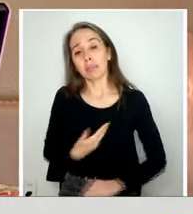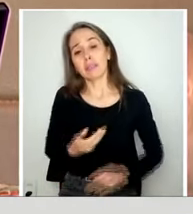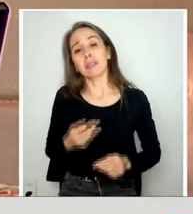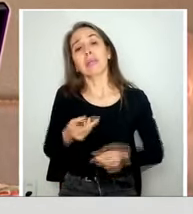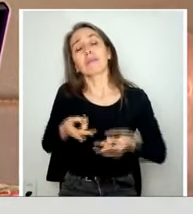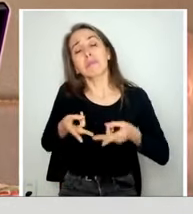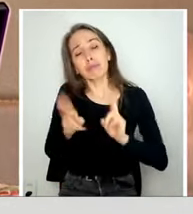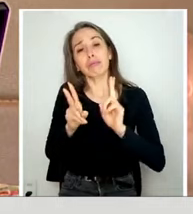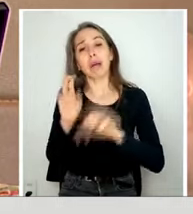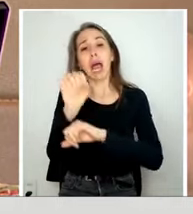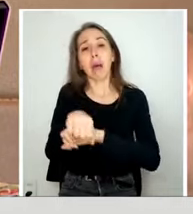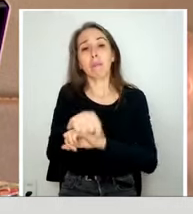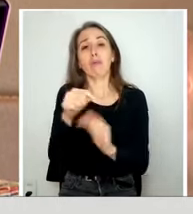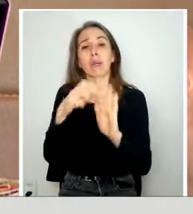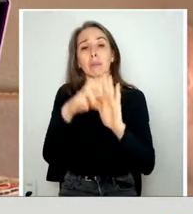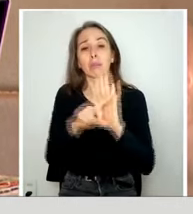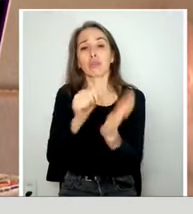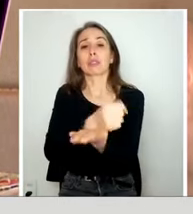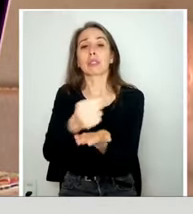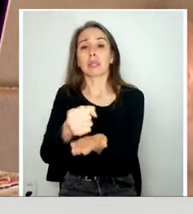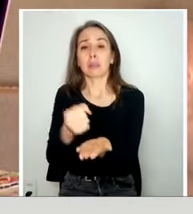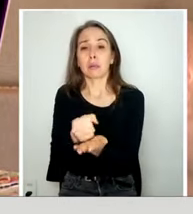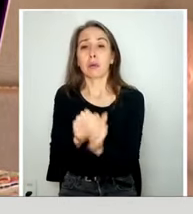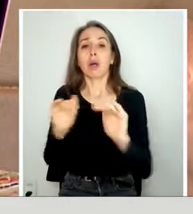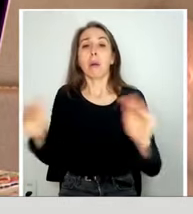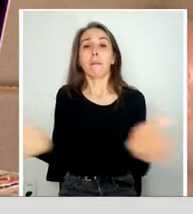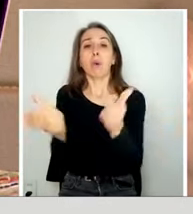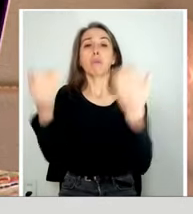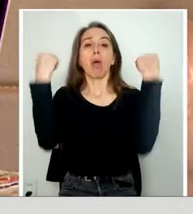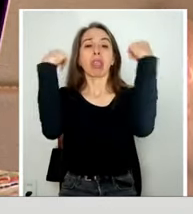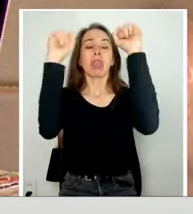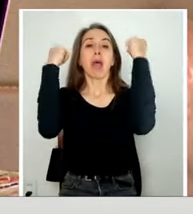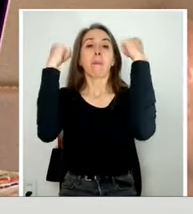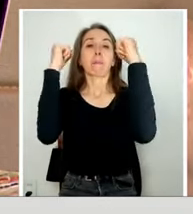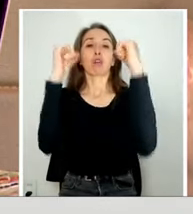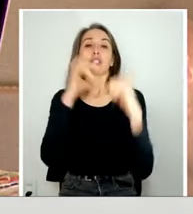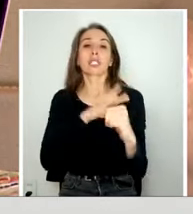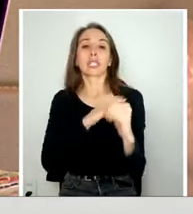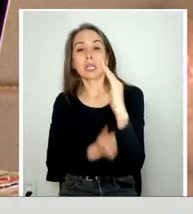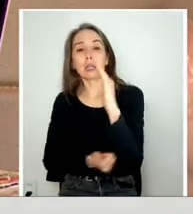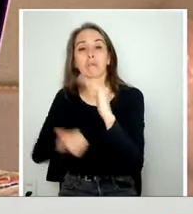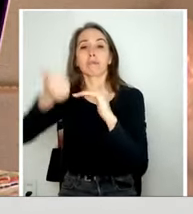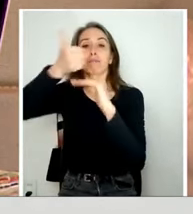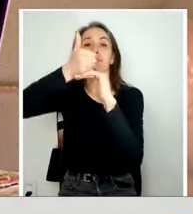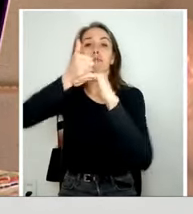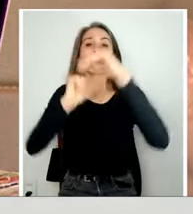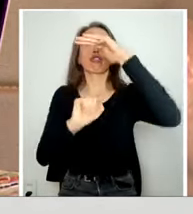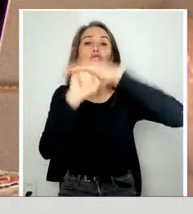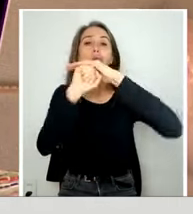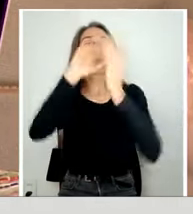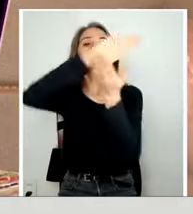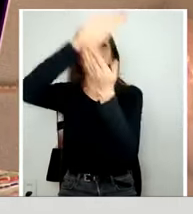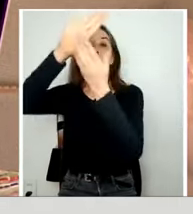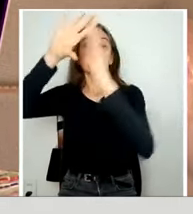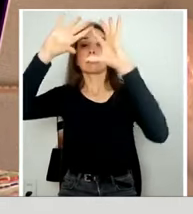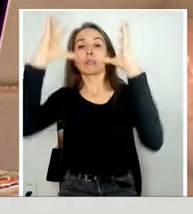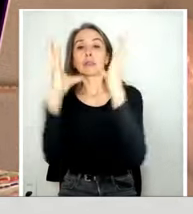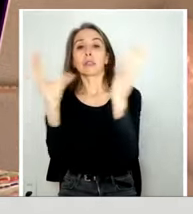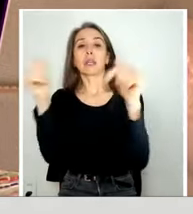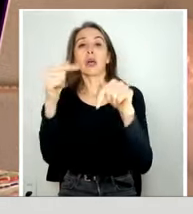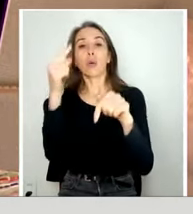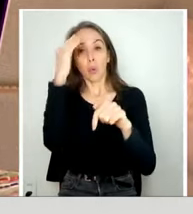admisibilidad de esta iniciativa promoviendo el deporte y posicionando a Chile en el tope de países que puedan contar con una jornada internacional